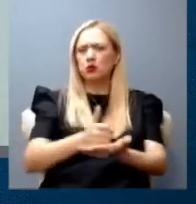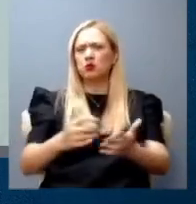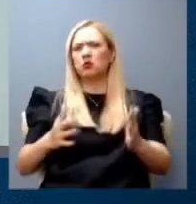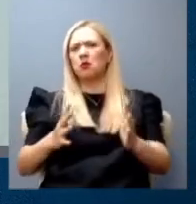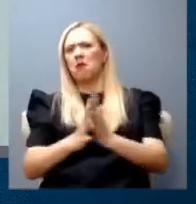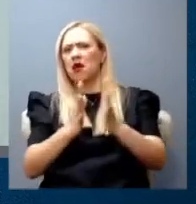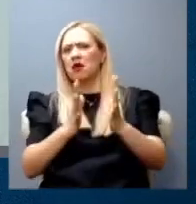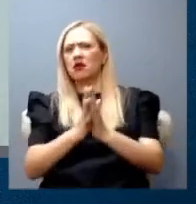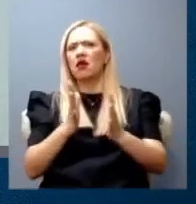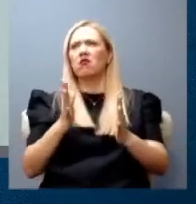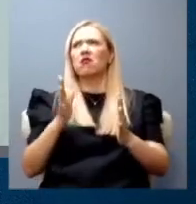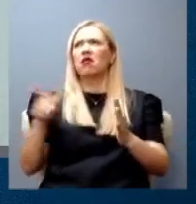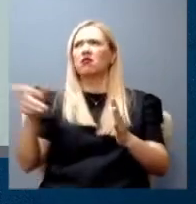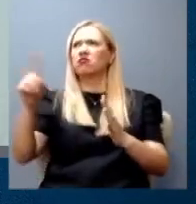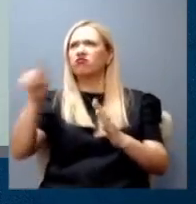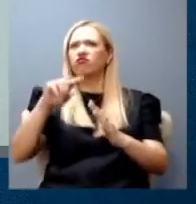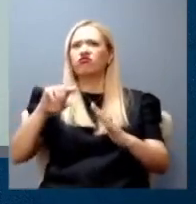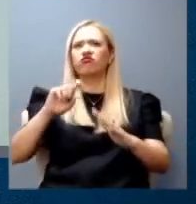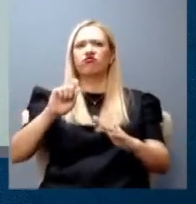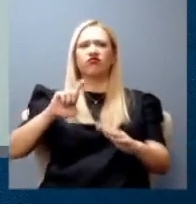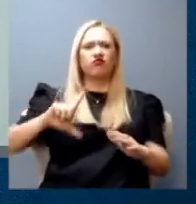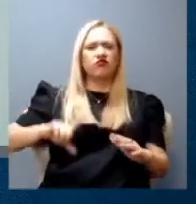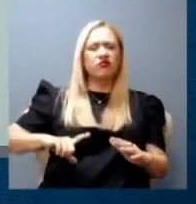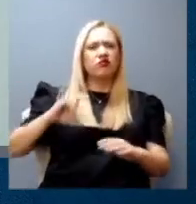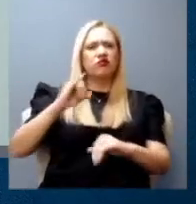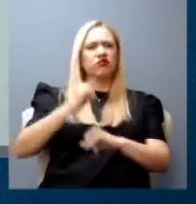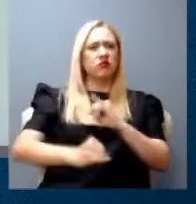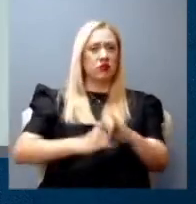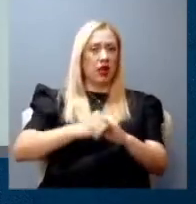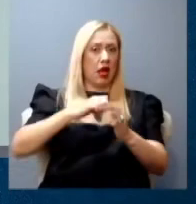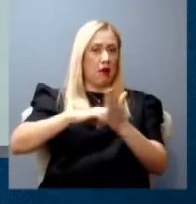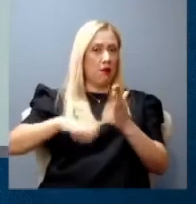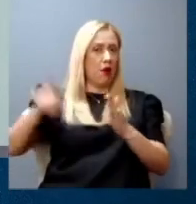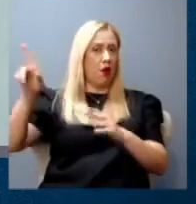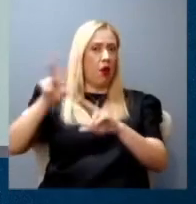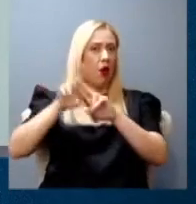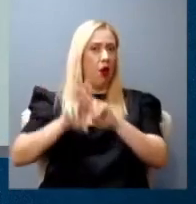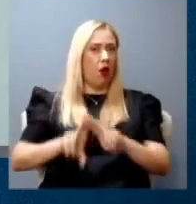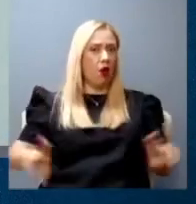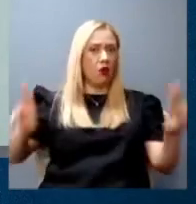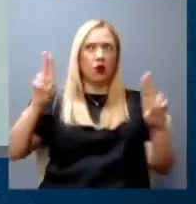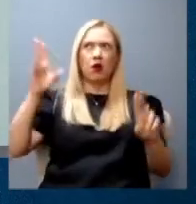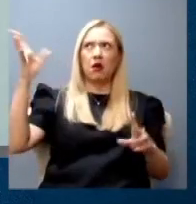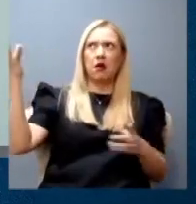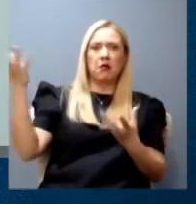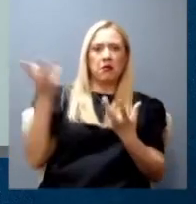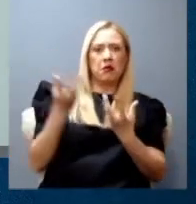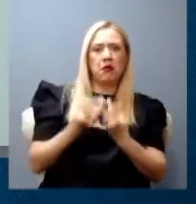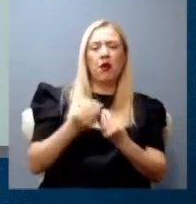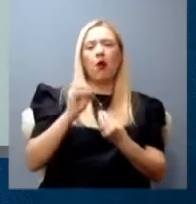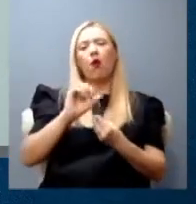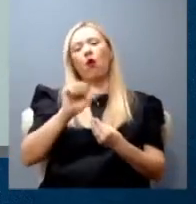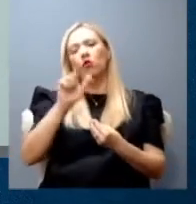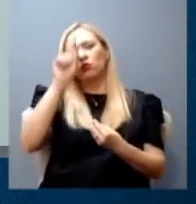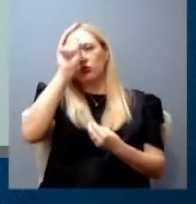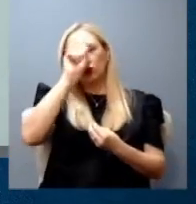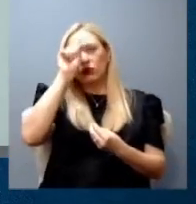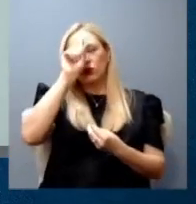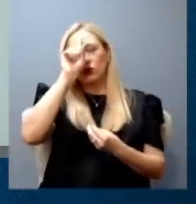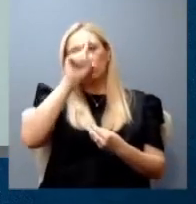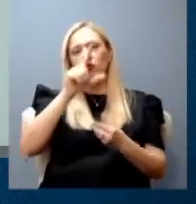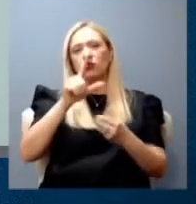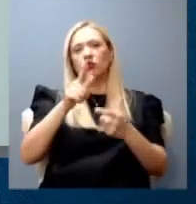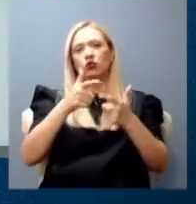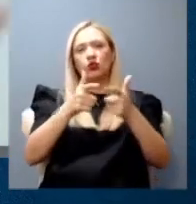de organizaciones públicas internacionales como la ONU o inclusive de algunas otras asistencias específicas